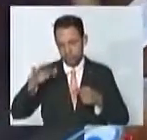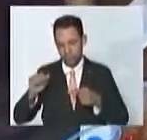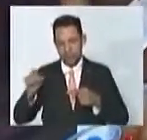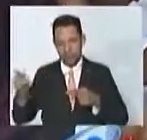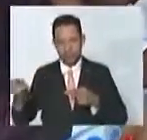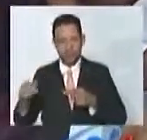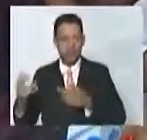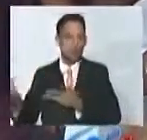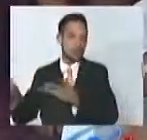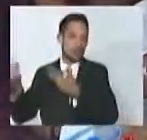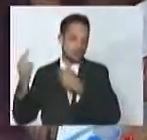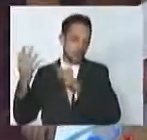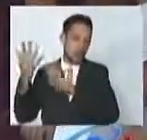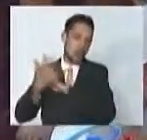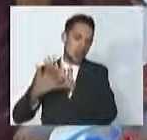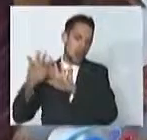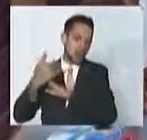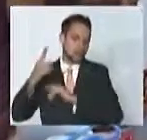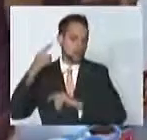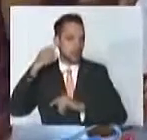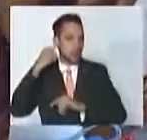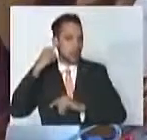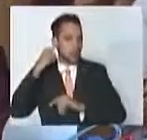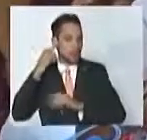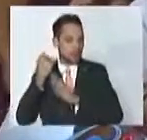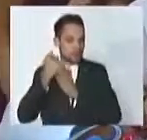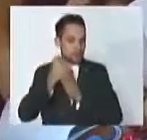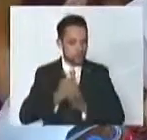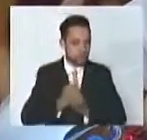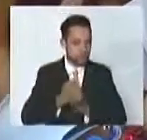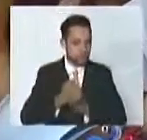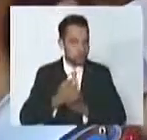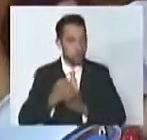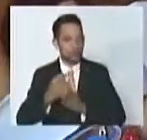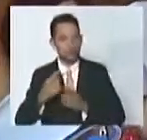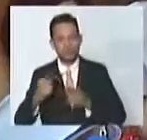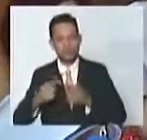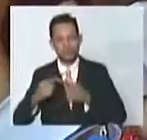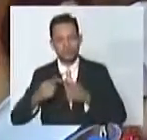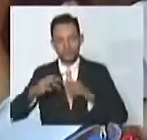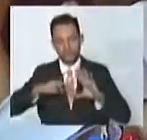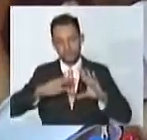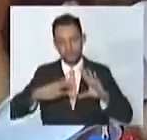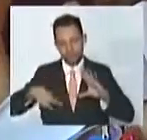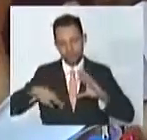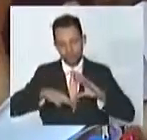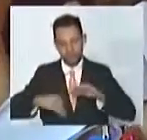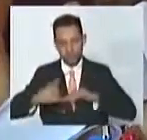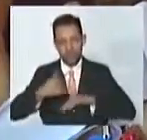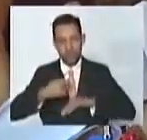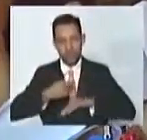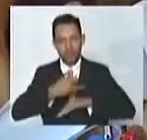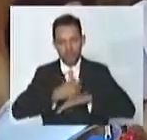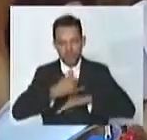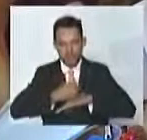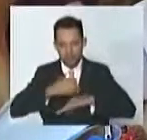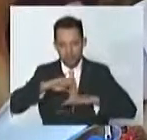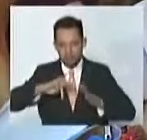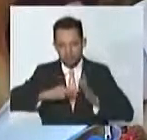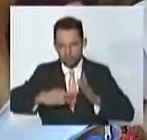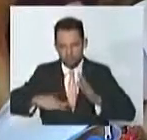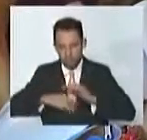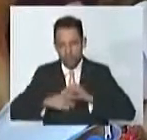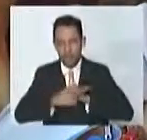ese aporte importante que nos hace a la Clínica de la Felicidad y al Parque Médico a media cuadra, a la Iglesia de la Pradera en Dos Quebradas. Para